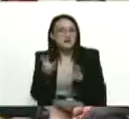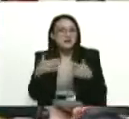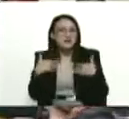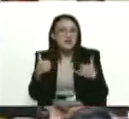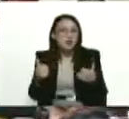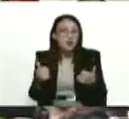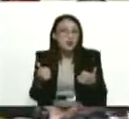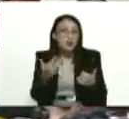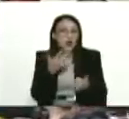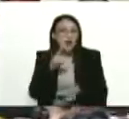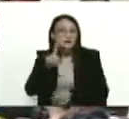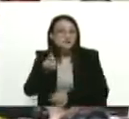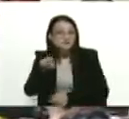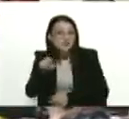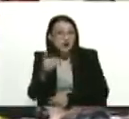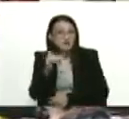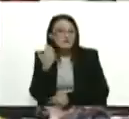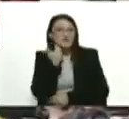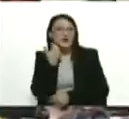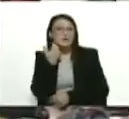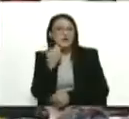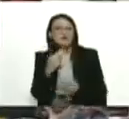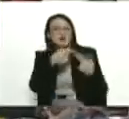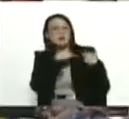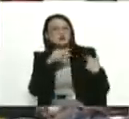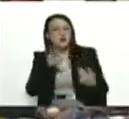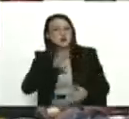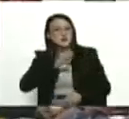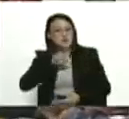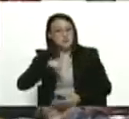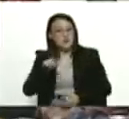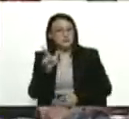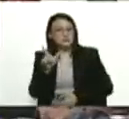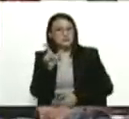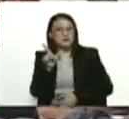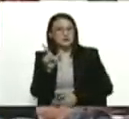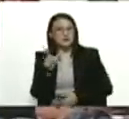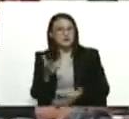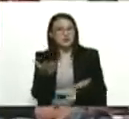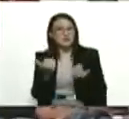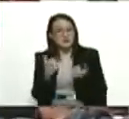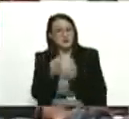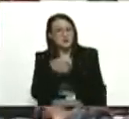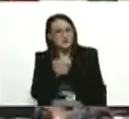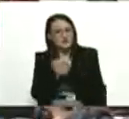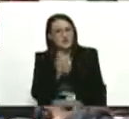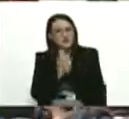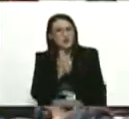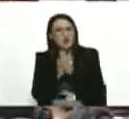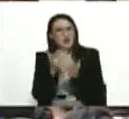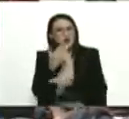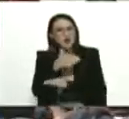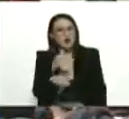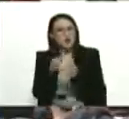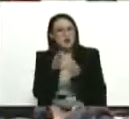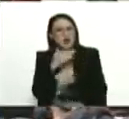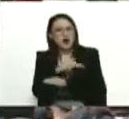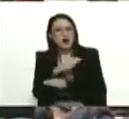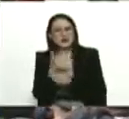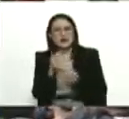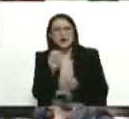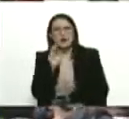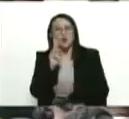Si hay alguien enfermo. Eso es tarea de nuestro partido también, ¿ves? Yo les pido a los compañeros de, calles, VCH,